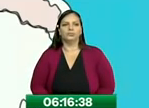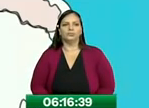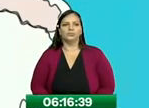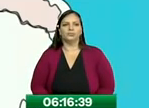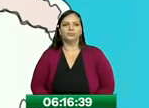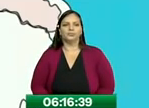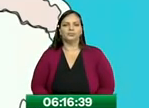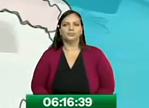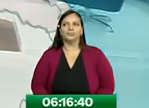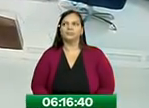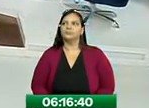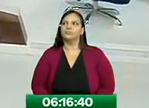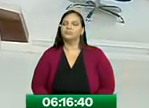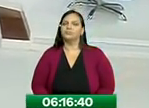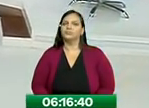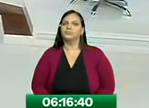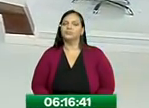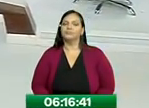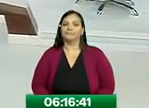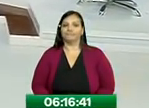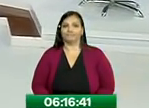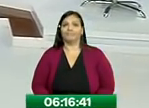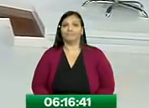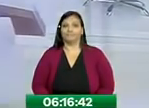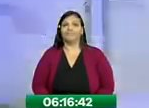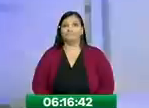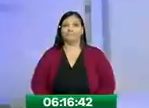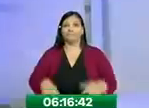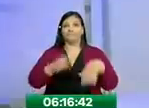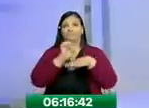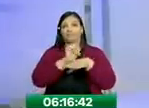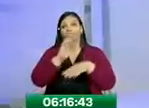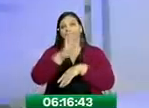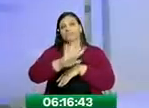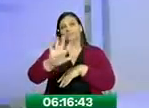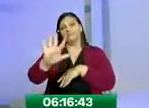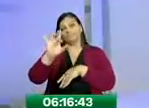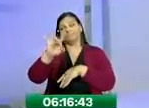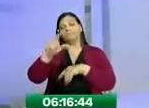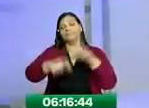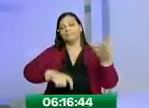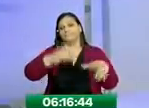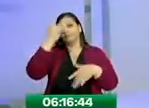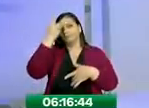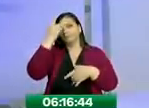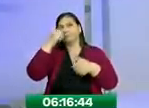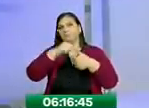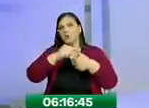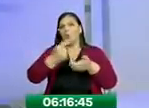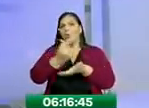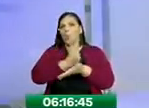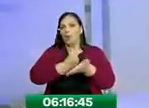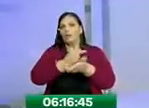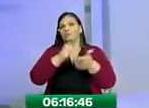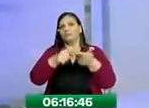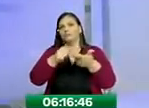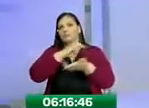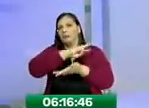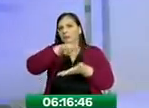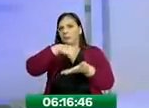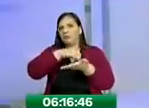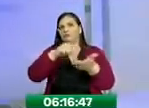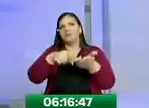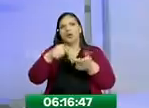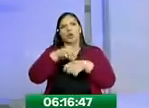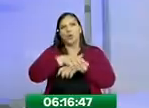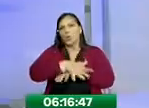Gurumendi. Bueno, ahí está el número de contagiados por este virus. Esperemos que no llegue a números mayores, y con la prevención